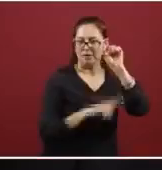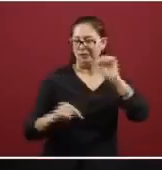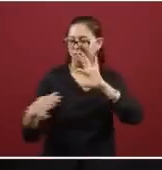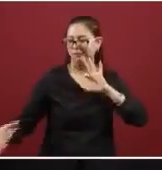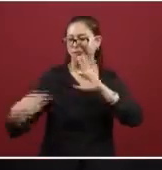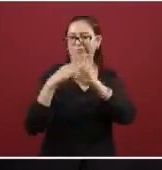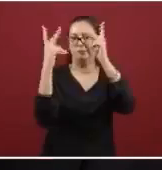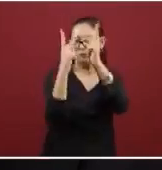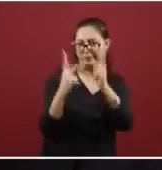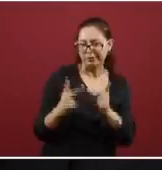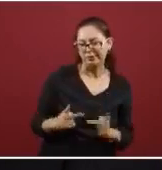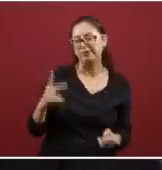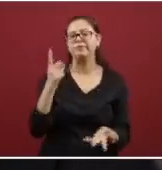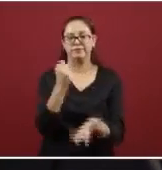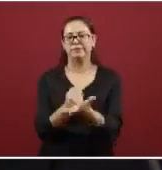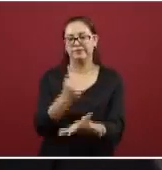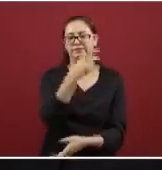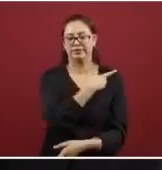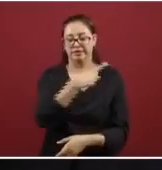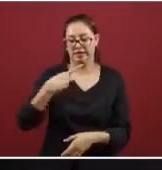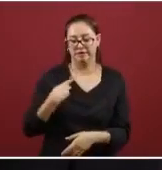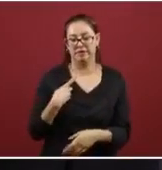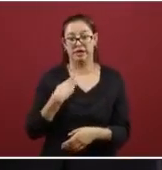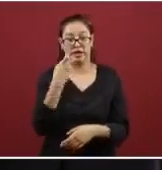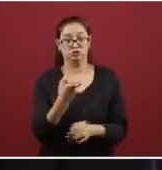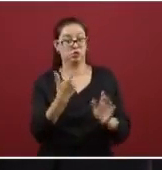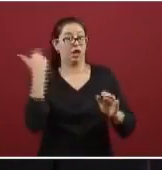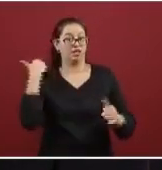Entonces, al aprobarse ayer esta reforma